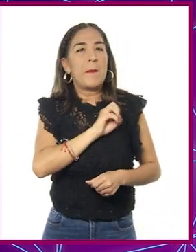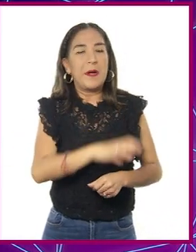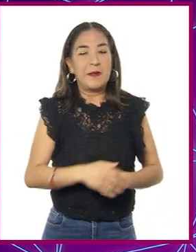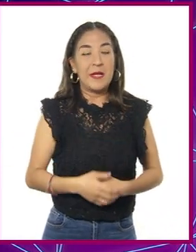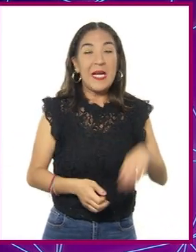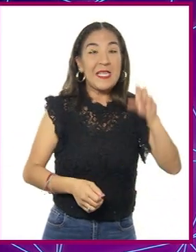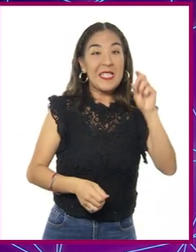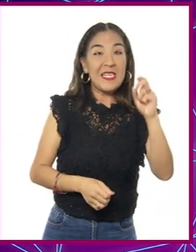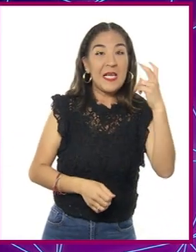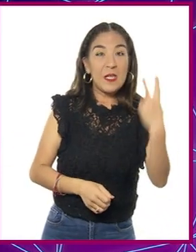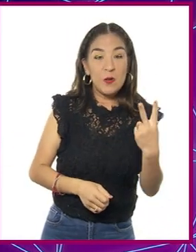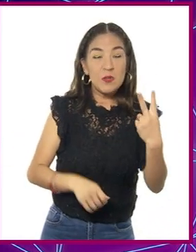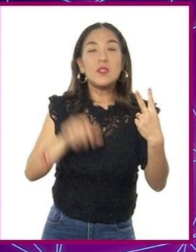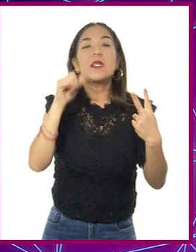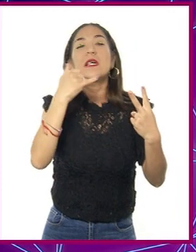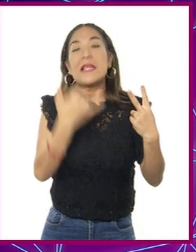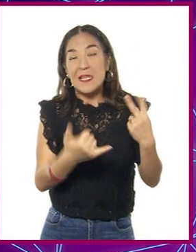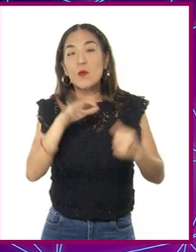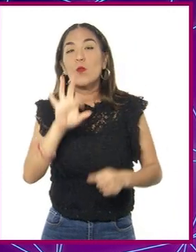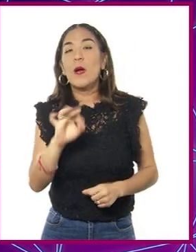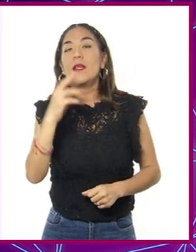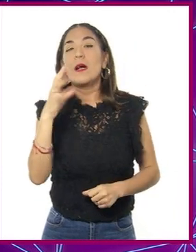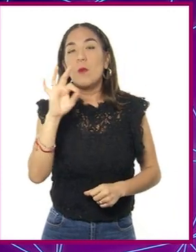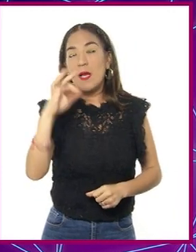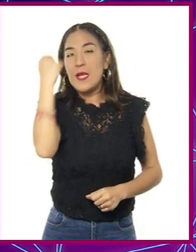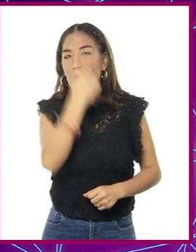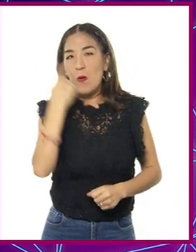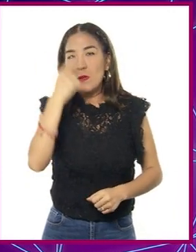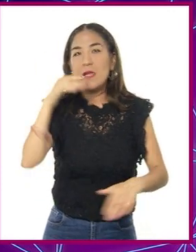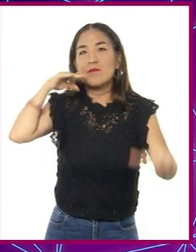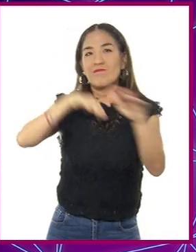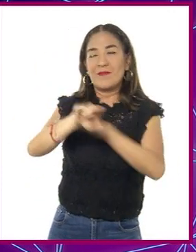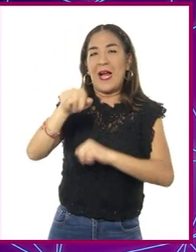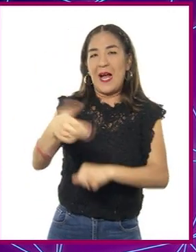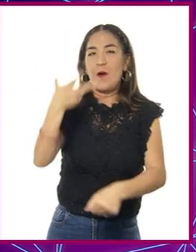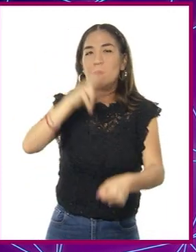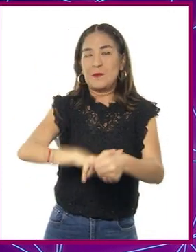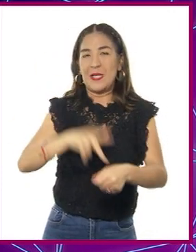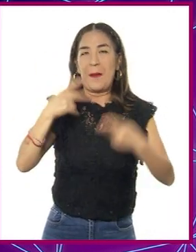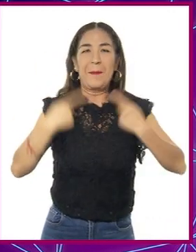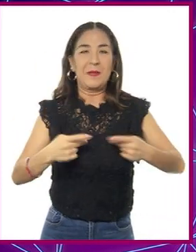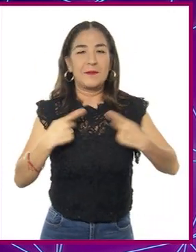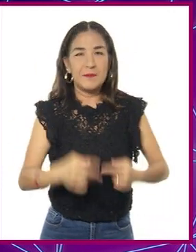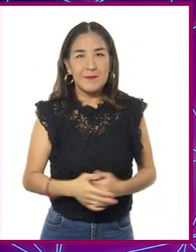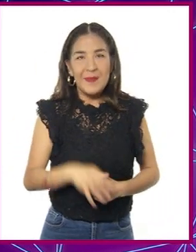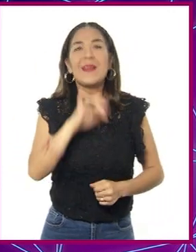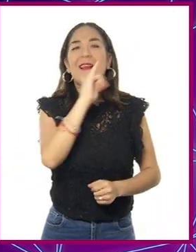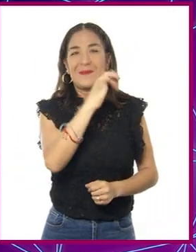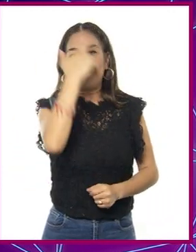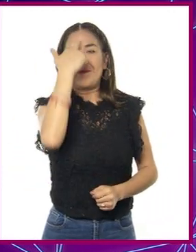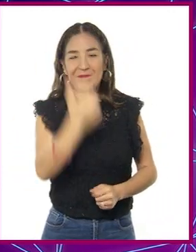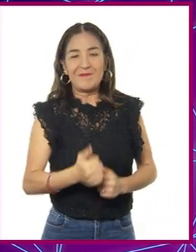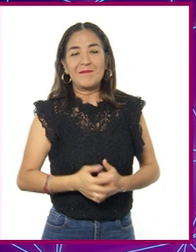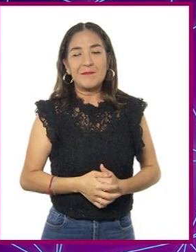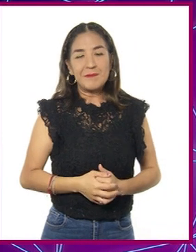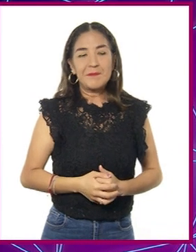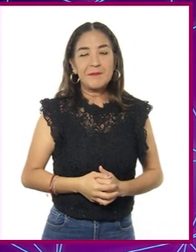las 32 y 40 horas de ingresar al paciente. Es cierto, maestro Julio.